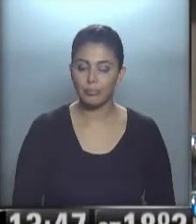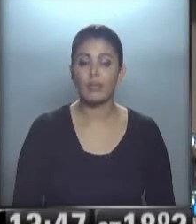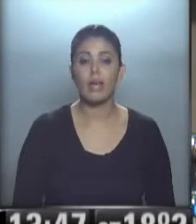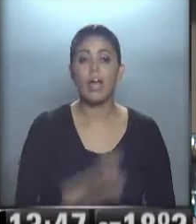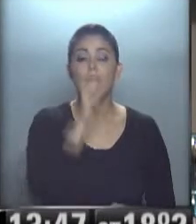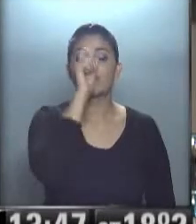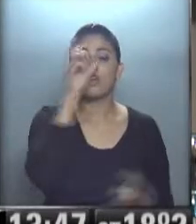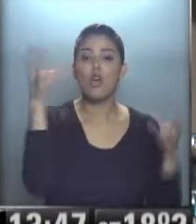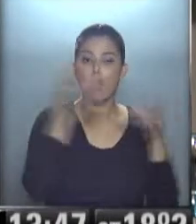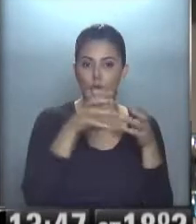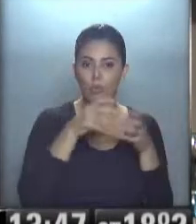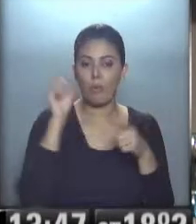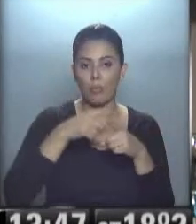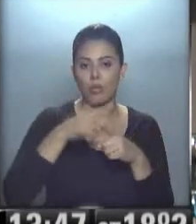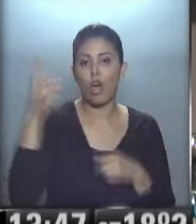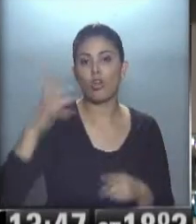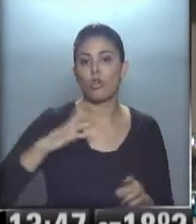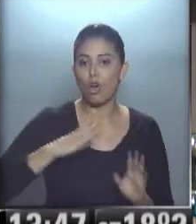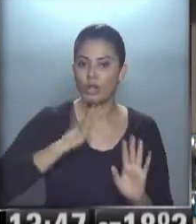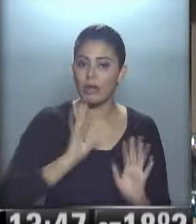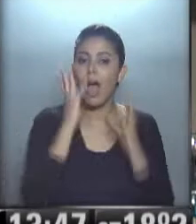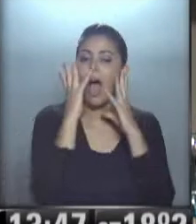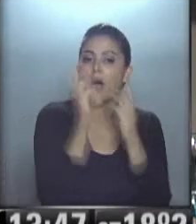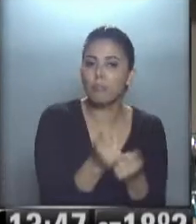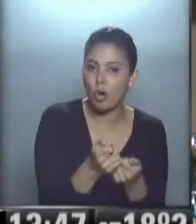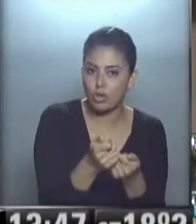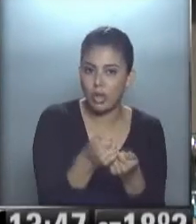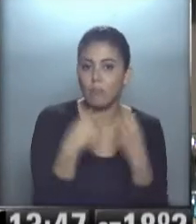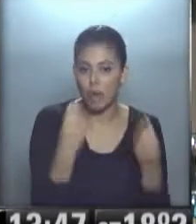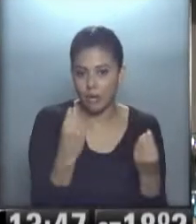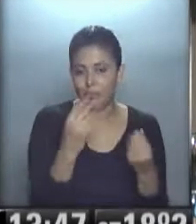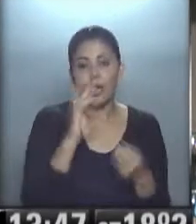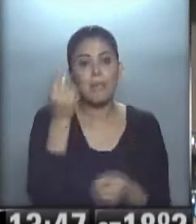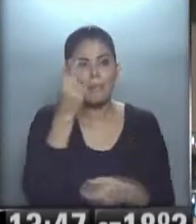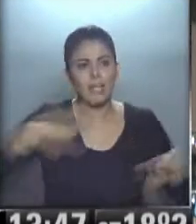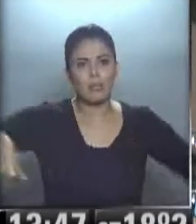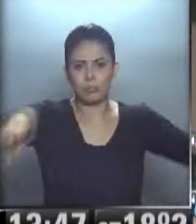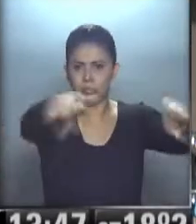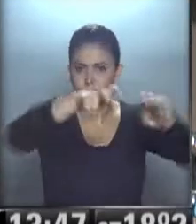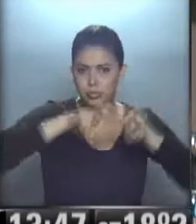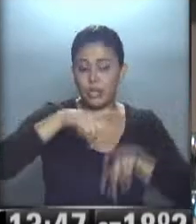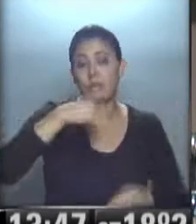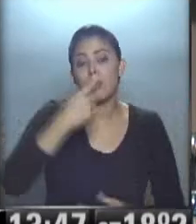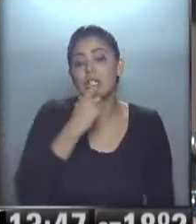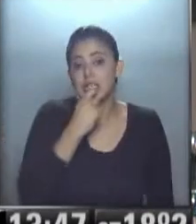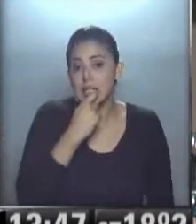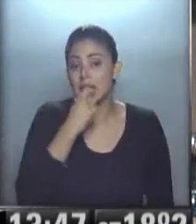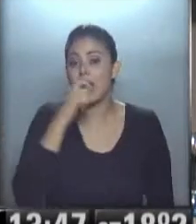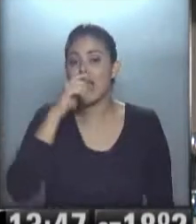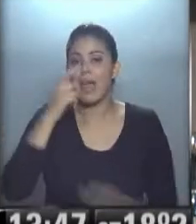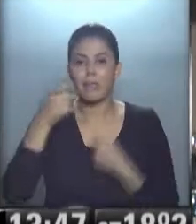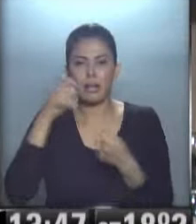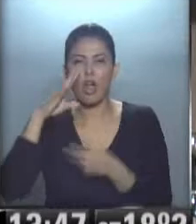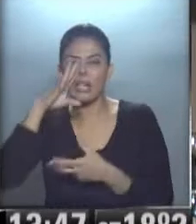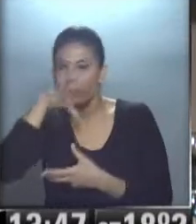conservadores en eeuu están apoyando esta medida simplemente por la cantidad de dinero que va a entrar dicen bueno si el mercado negro ya es tan